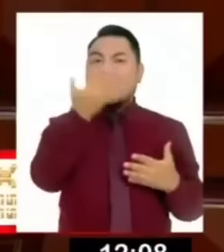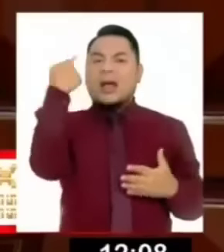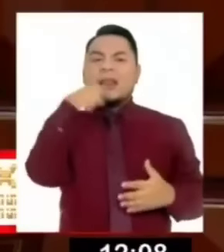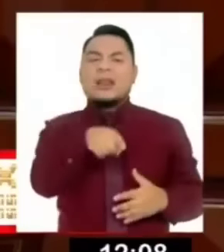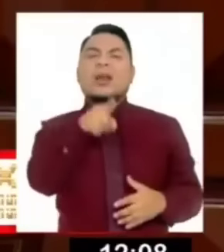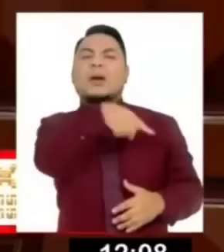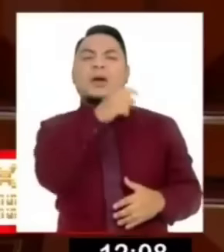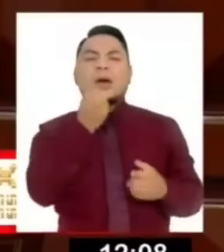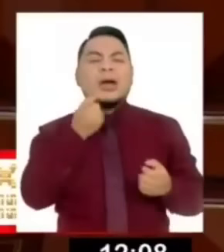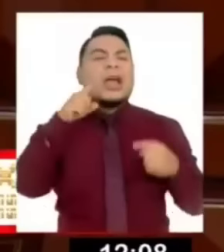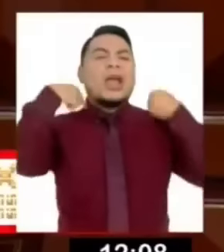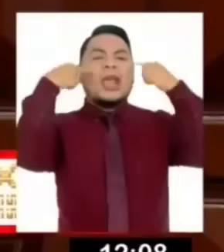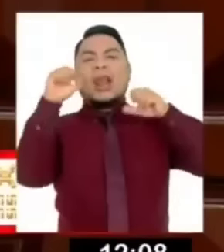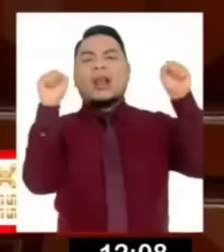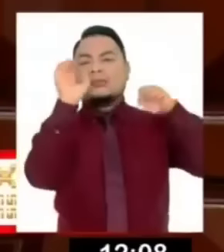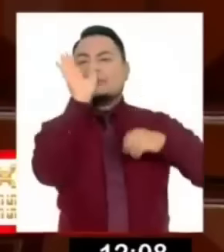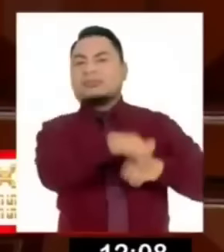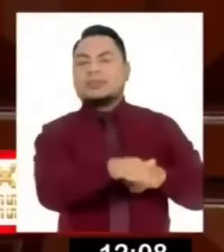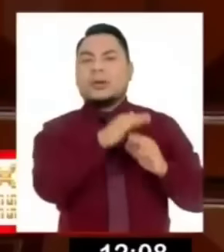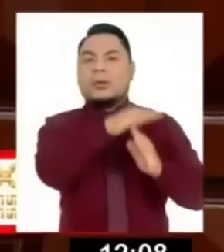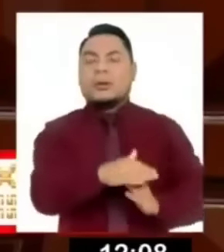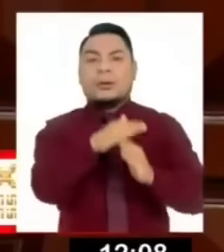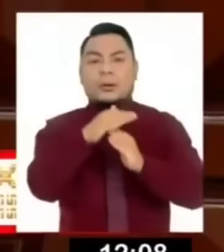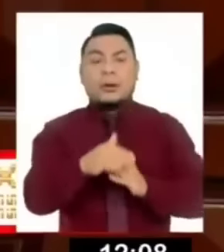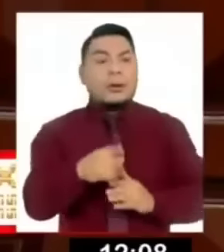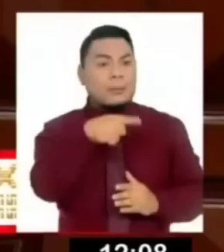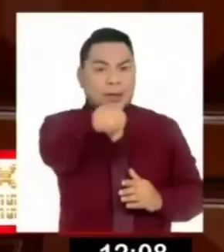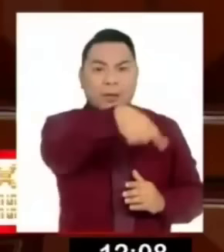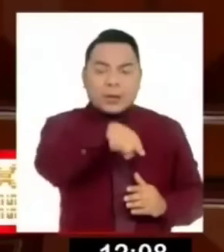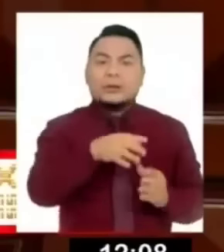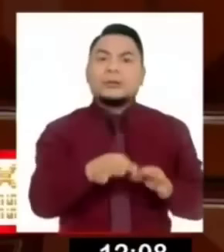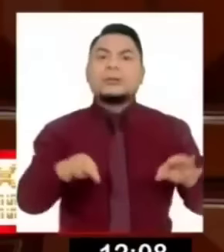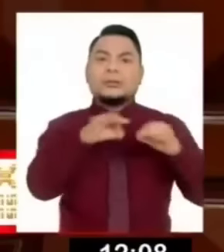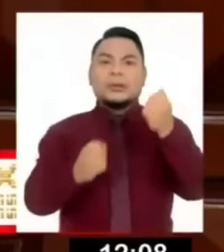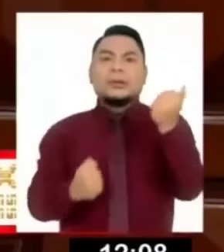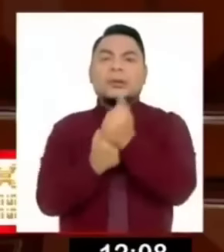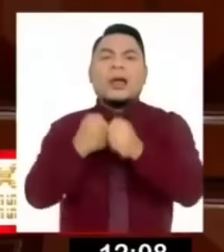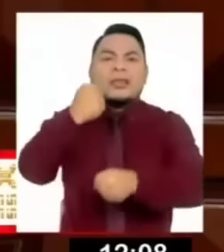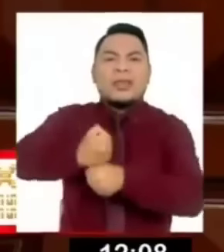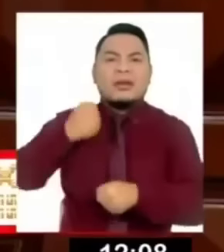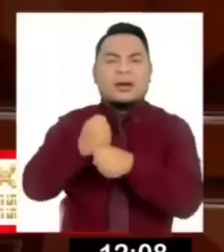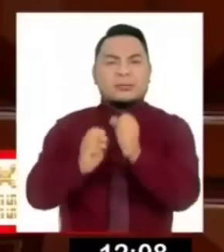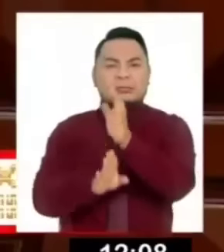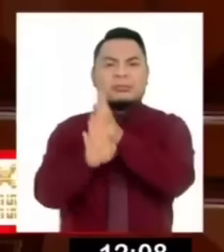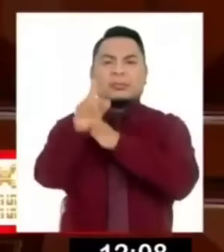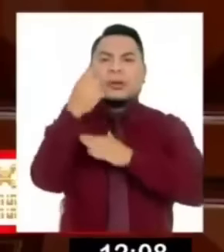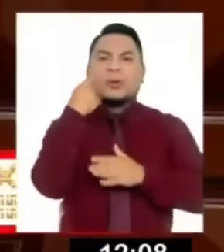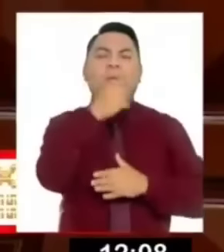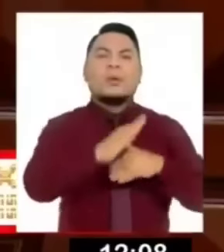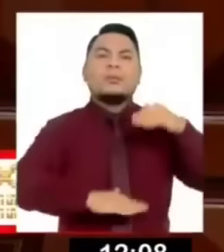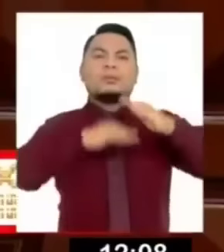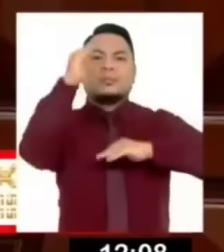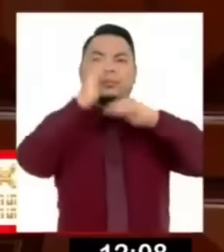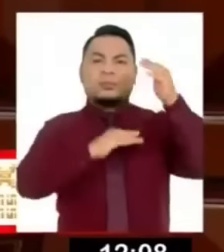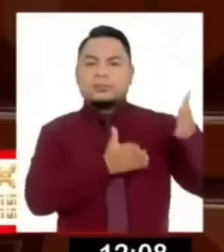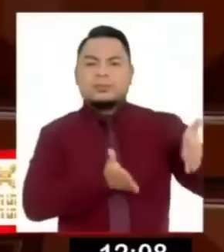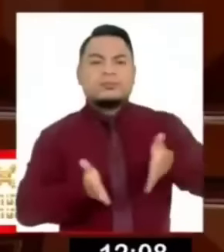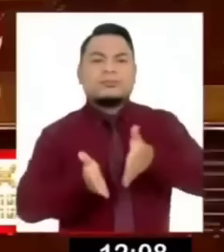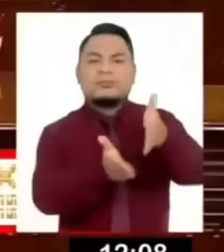indios, según aportando al Estado una contribución en trabajo conocida como conscripción